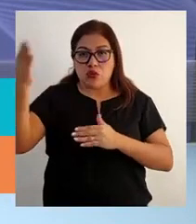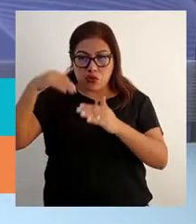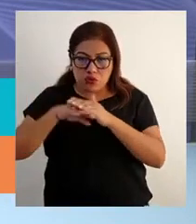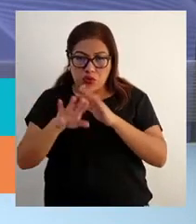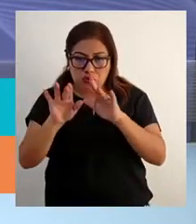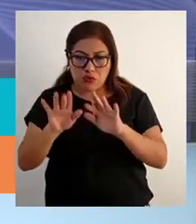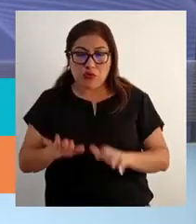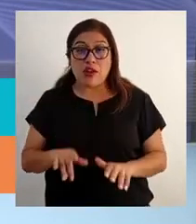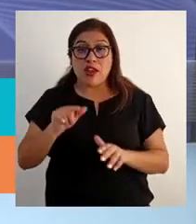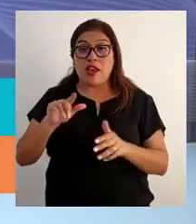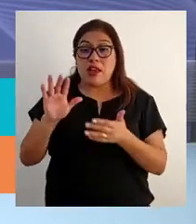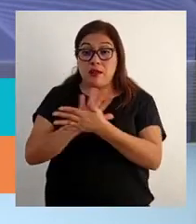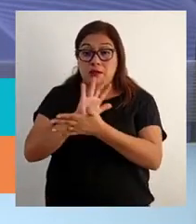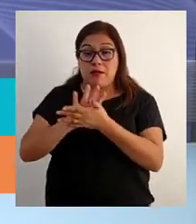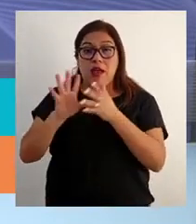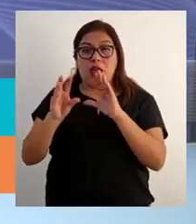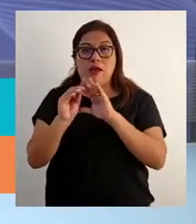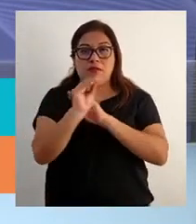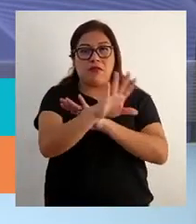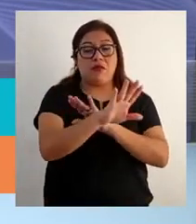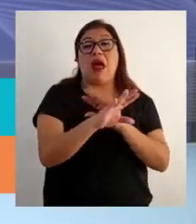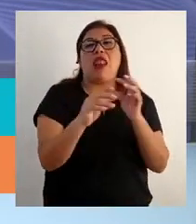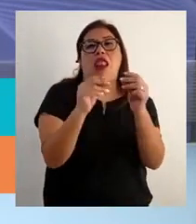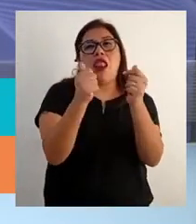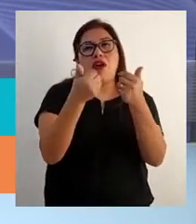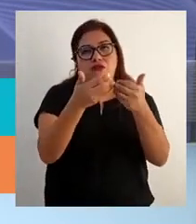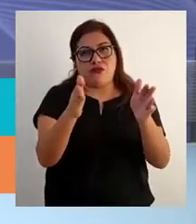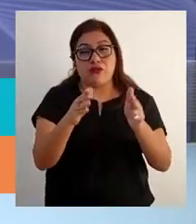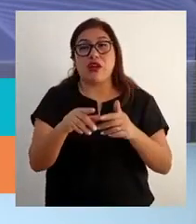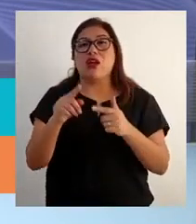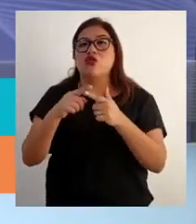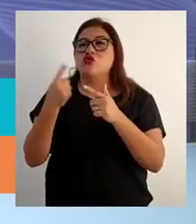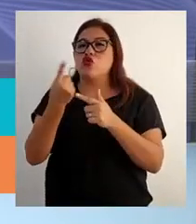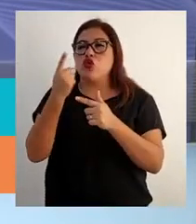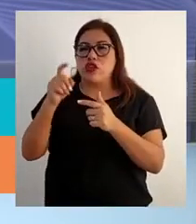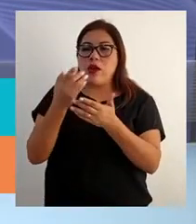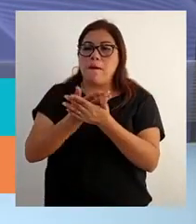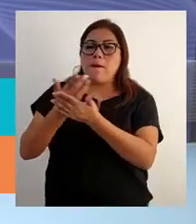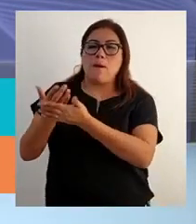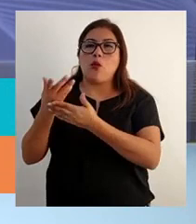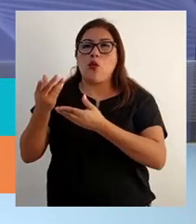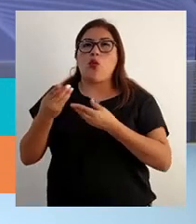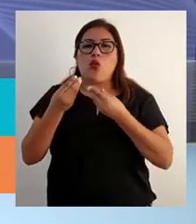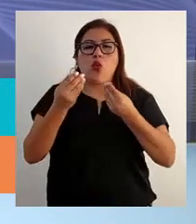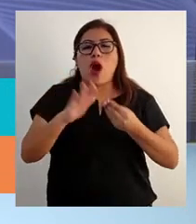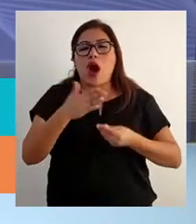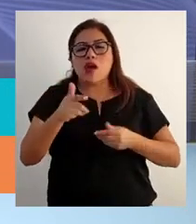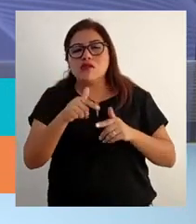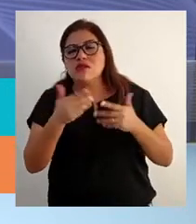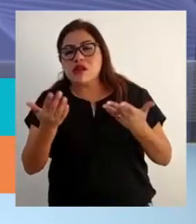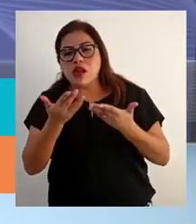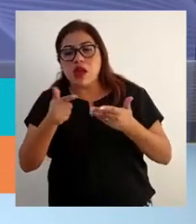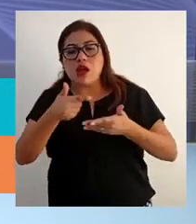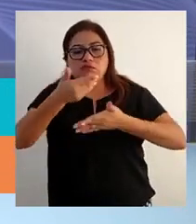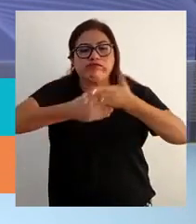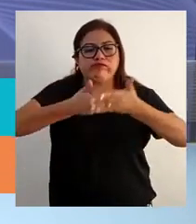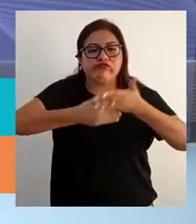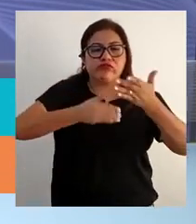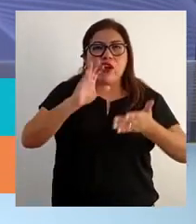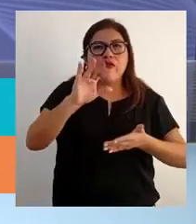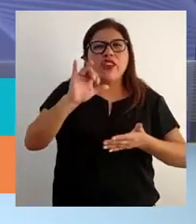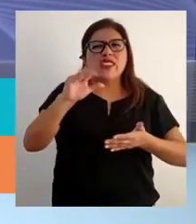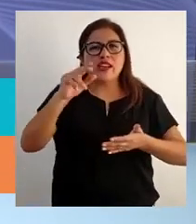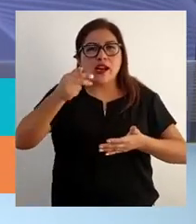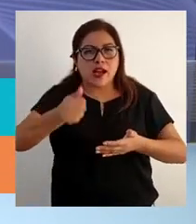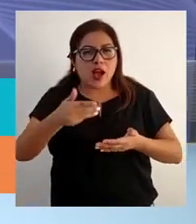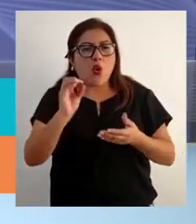Se ha simplificado ya acreditar solo la existencia del proceso, de repente con la ficha registral o con una resolución que se